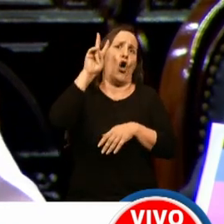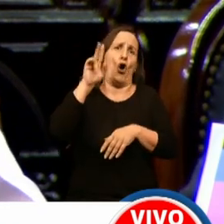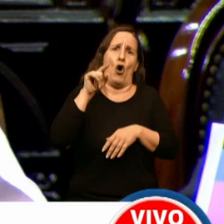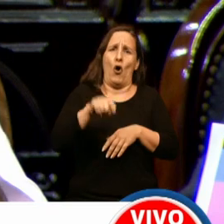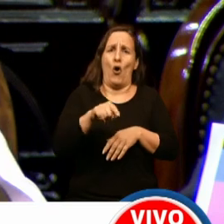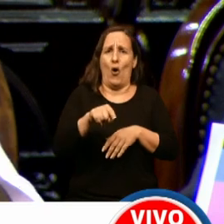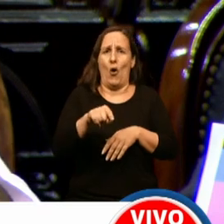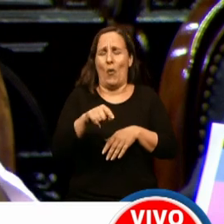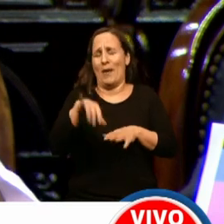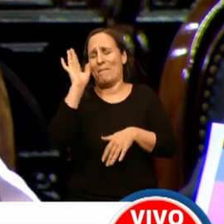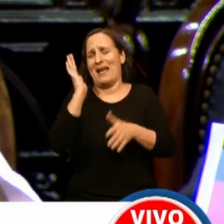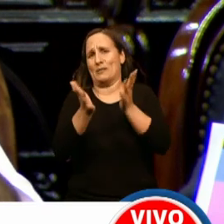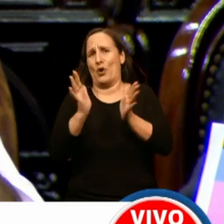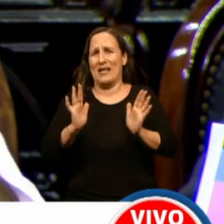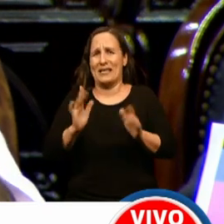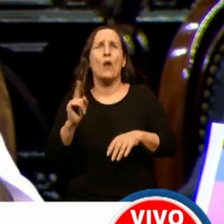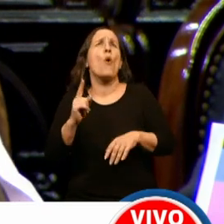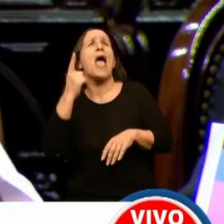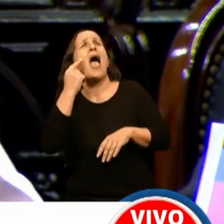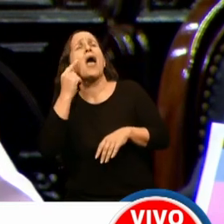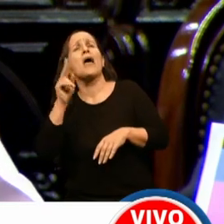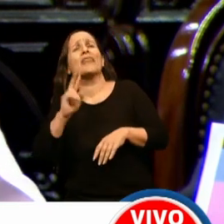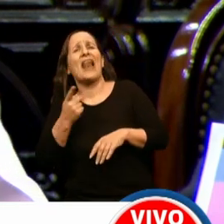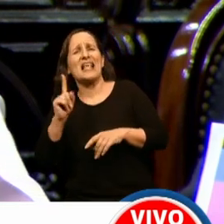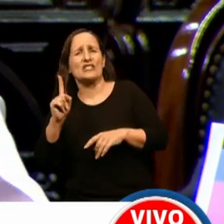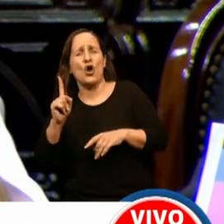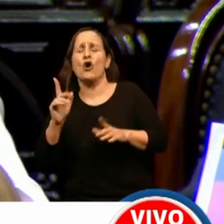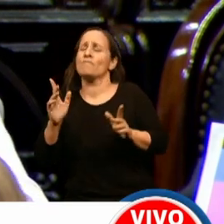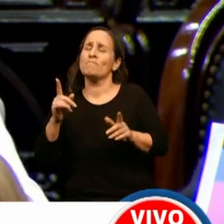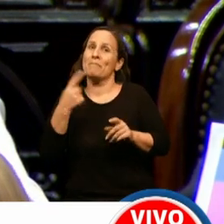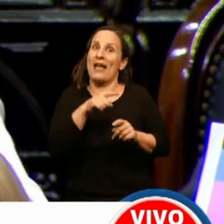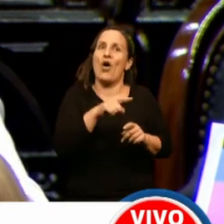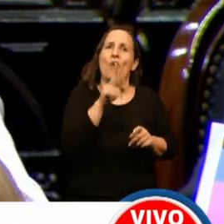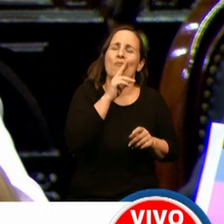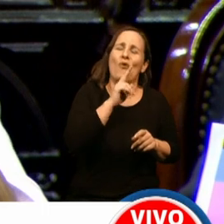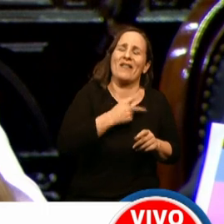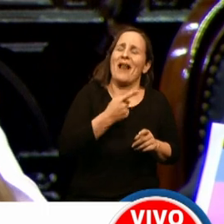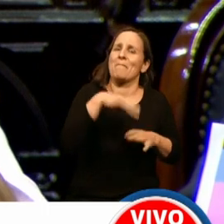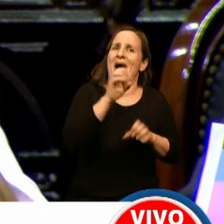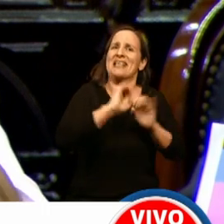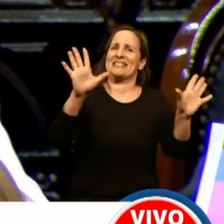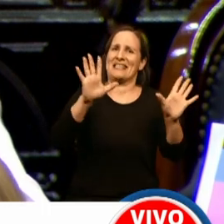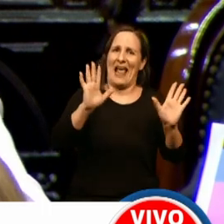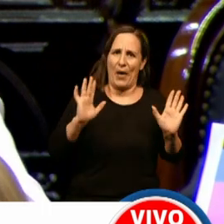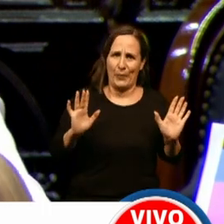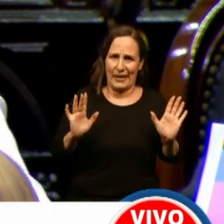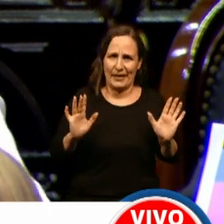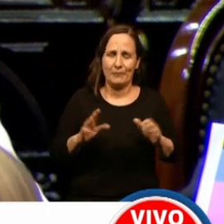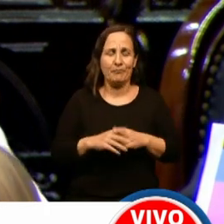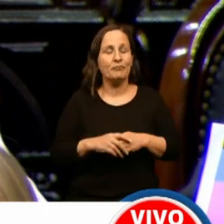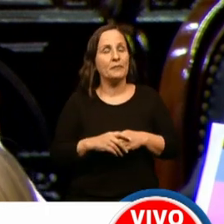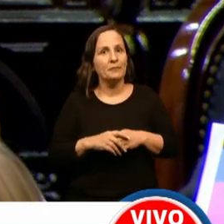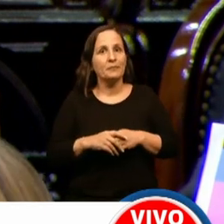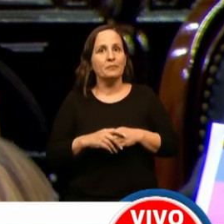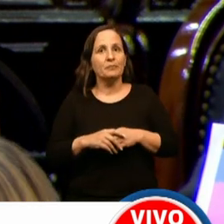y se quiere menta más la violencia no porque los varones atrás nos la sufran sino porque es más gravosa y fíjense ustedes que cuando se habla de la